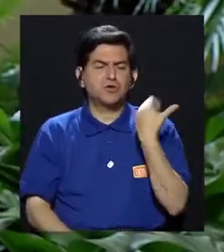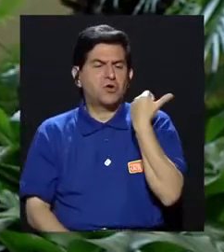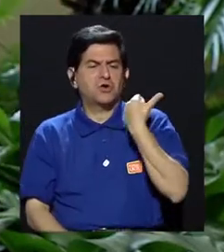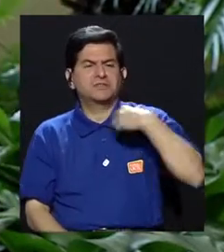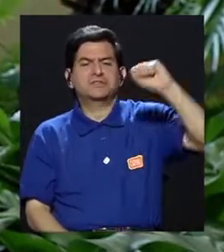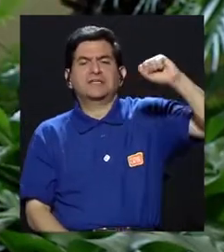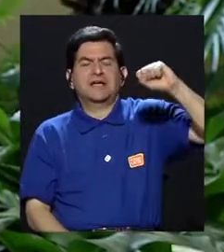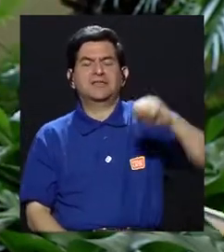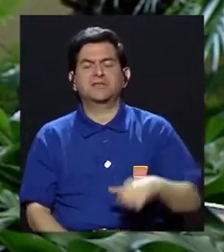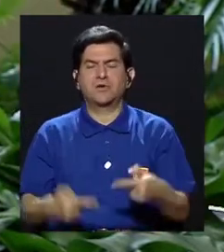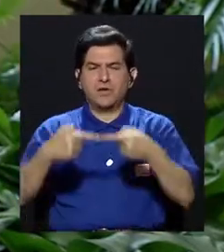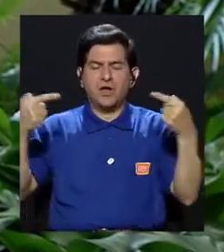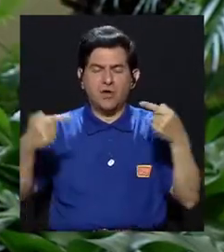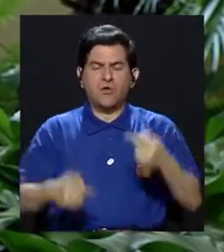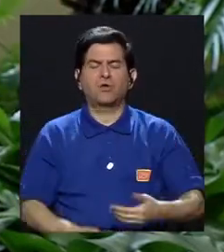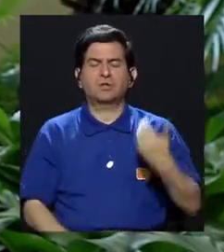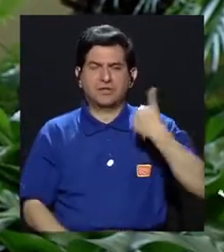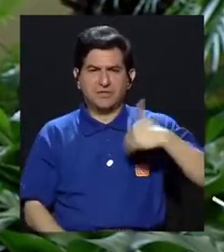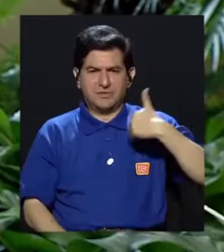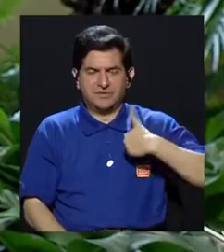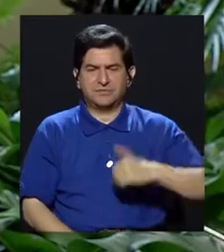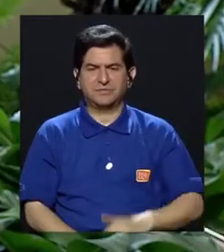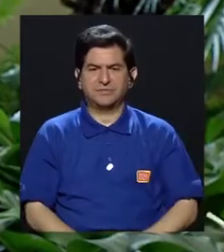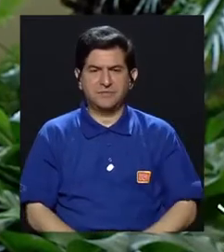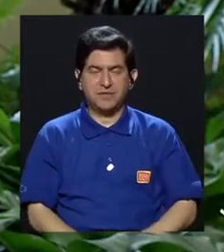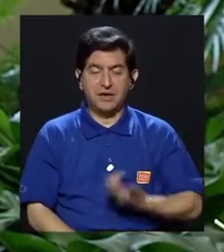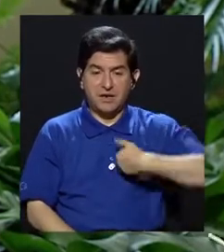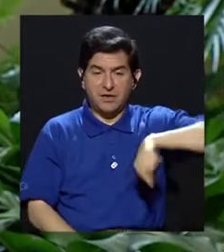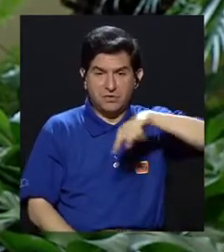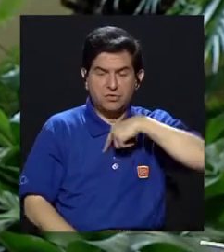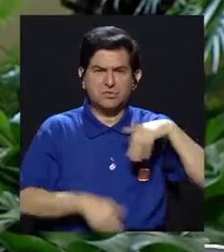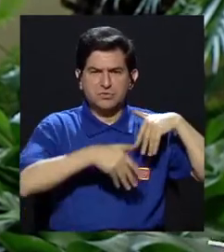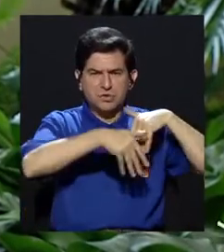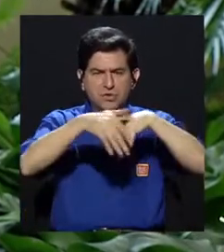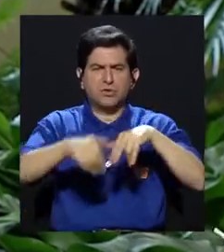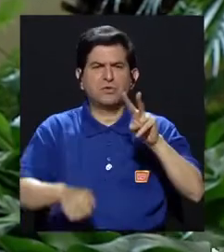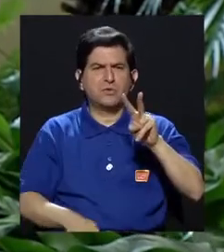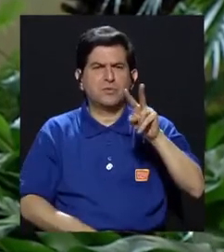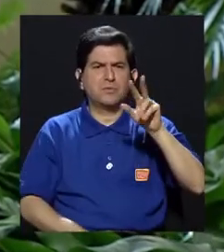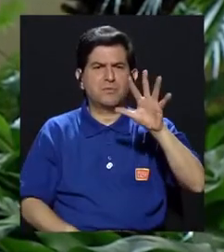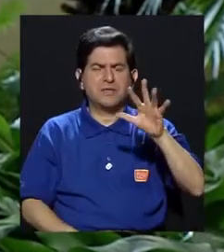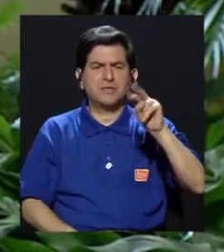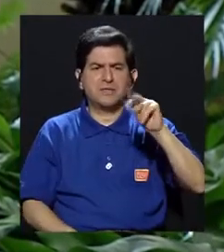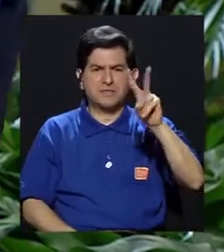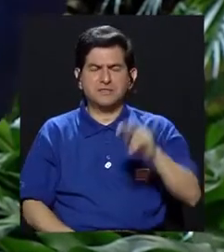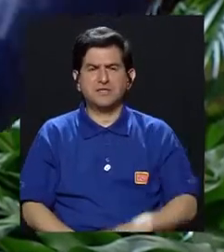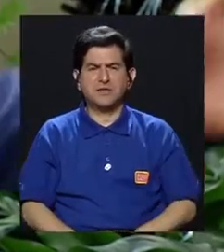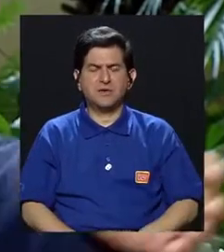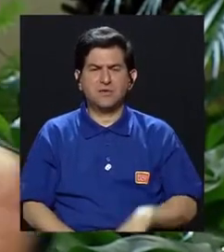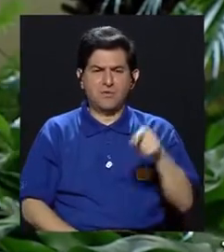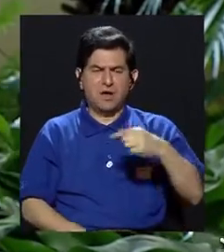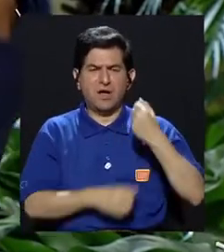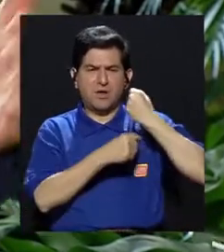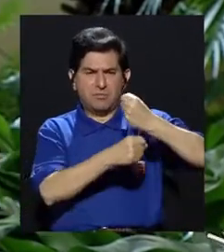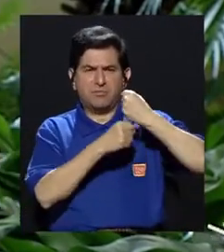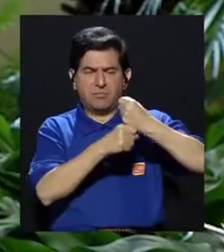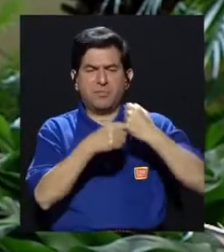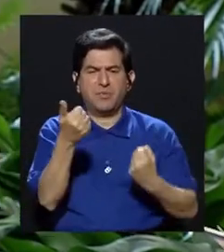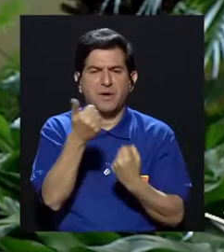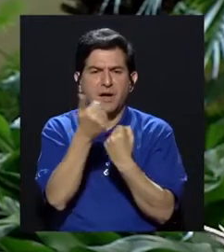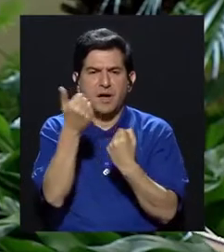de los hombres, digamos, ¿verdad? Recuerdo en una ocasión que nosotros marchamos en un 25 de noviembre con unas mantas